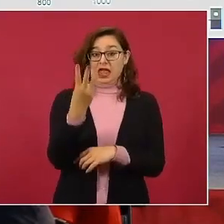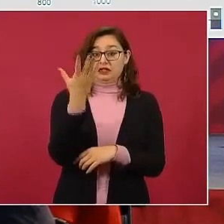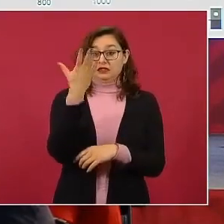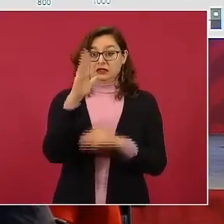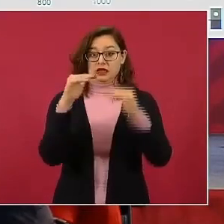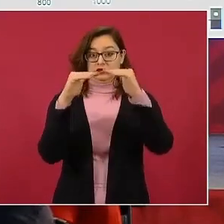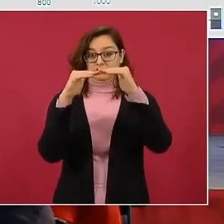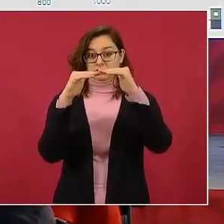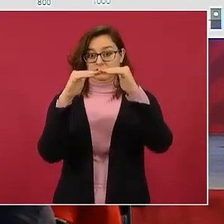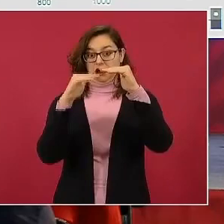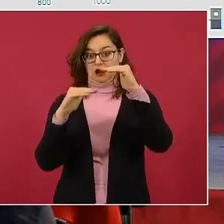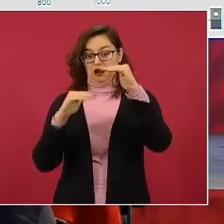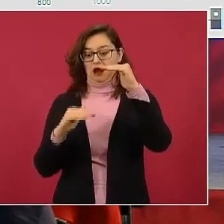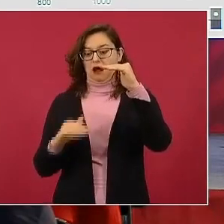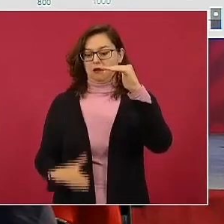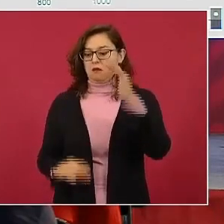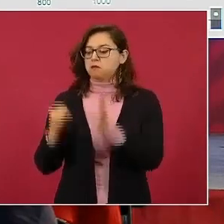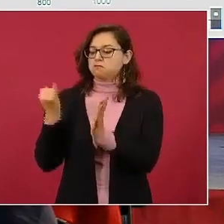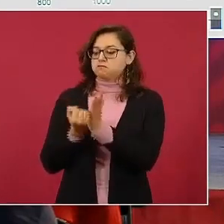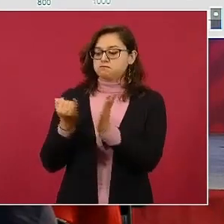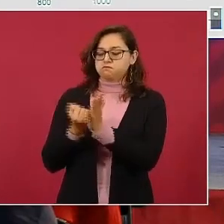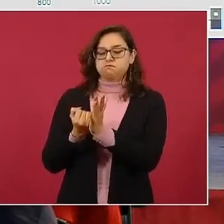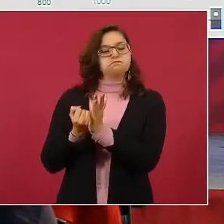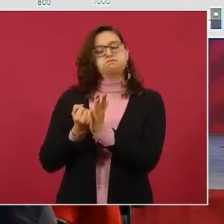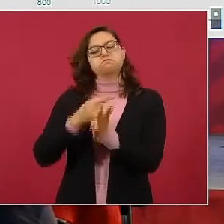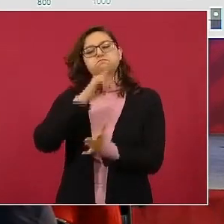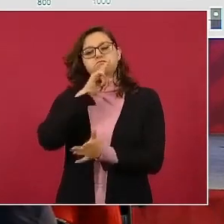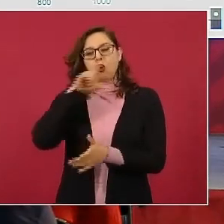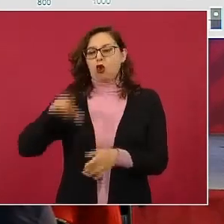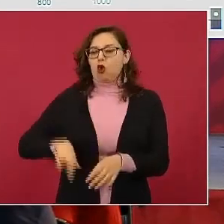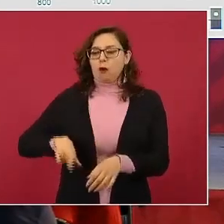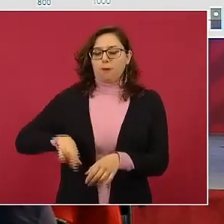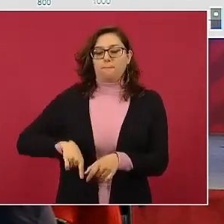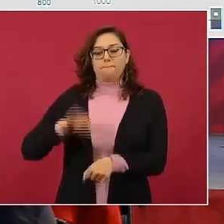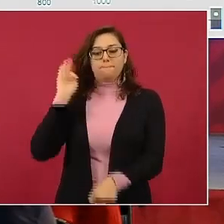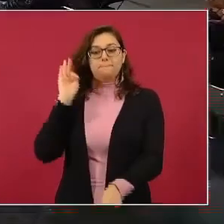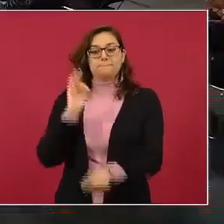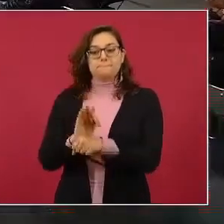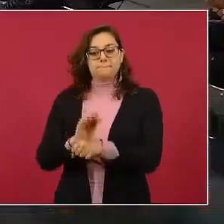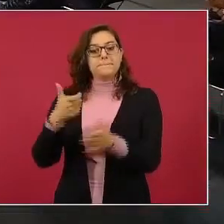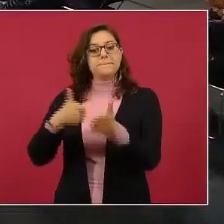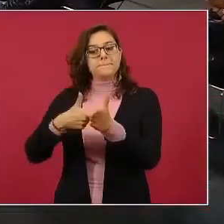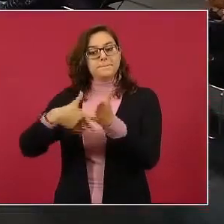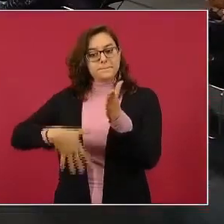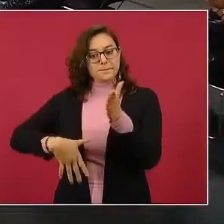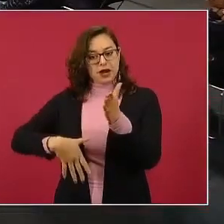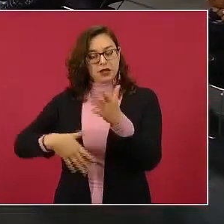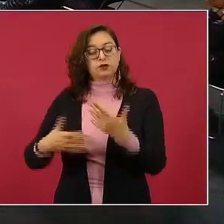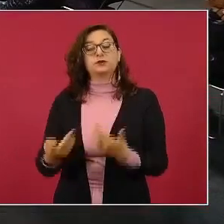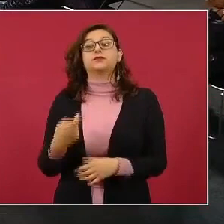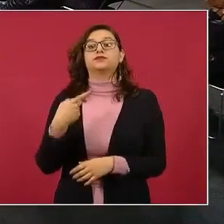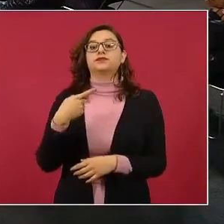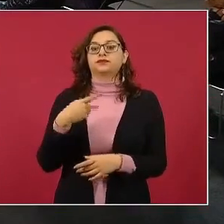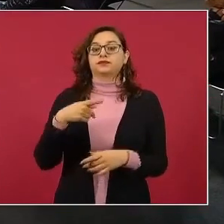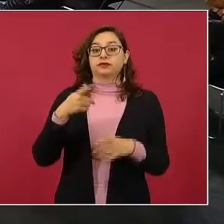acá. ¿Qué sucede? Que lo que hicieron los neoliberales es establecer tarifas para